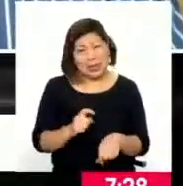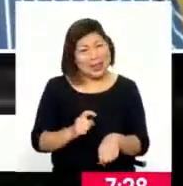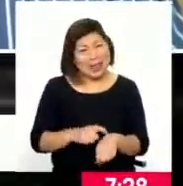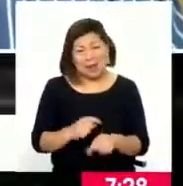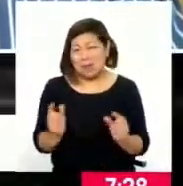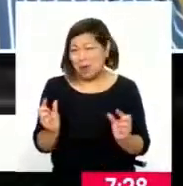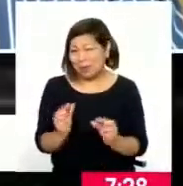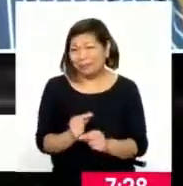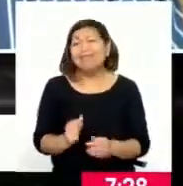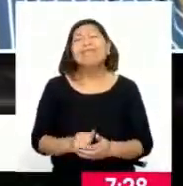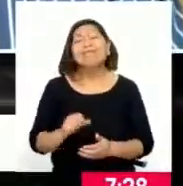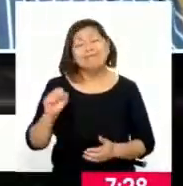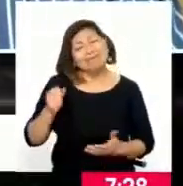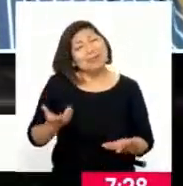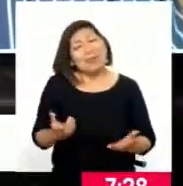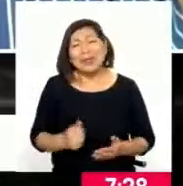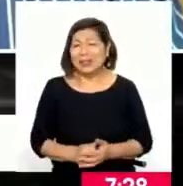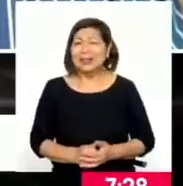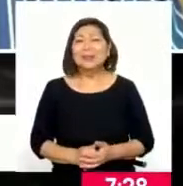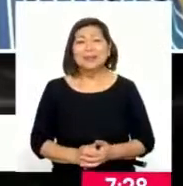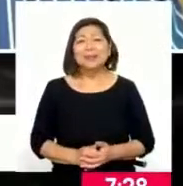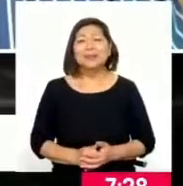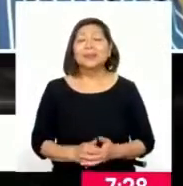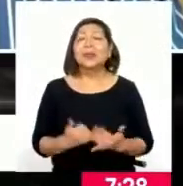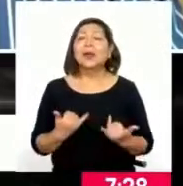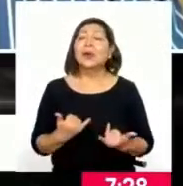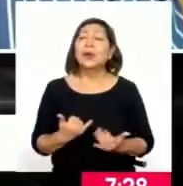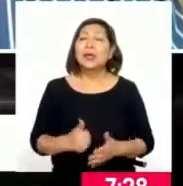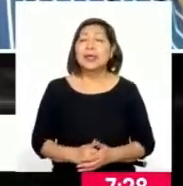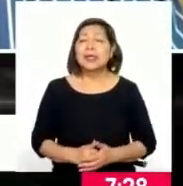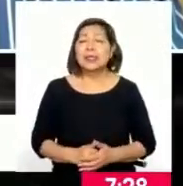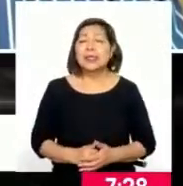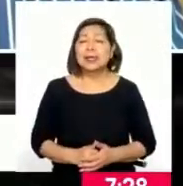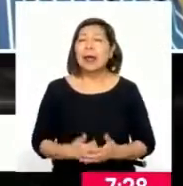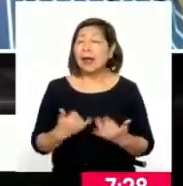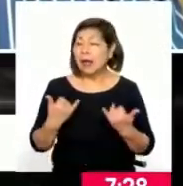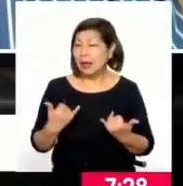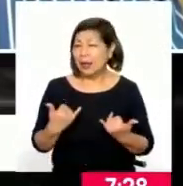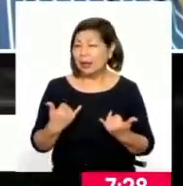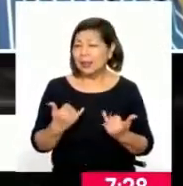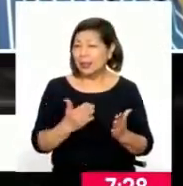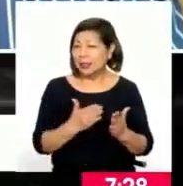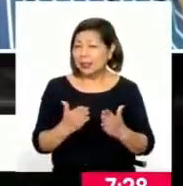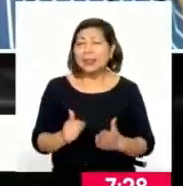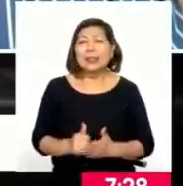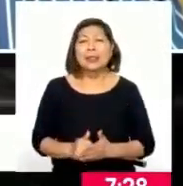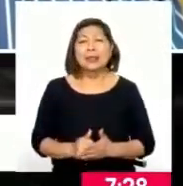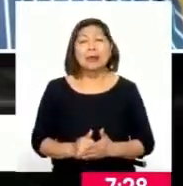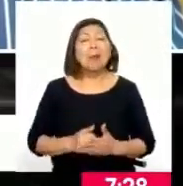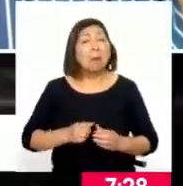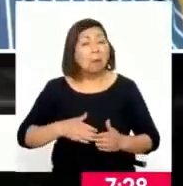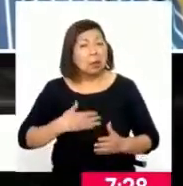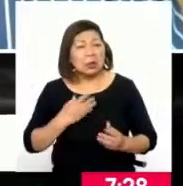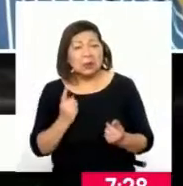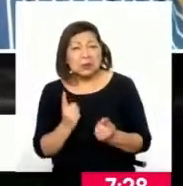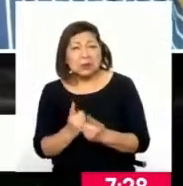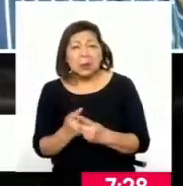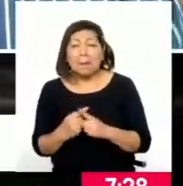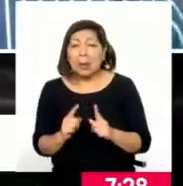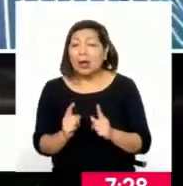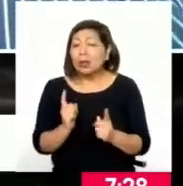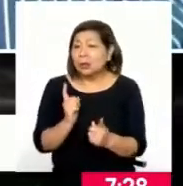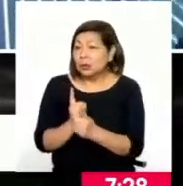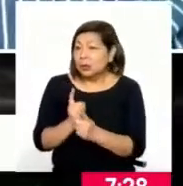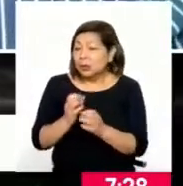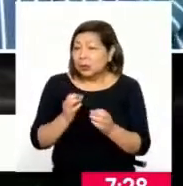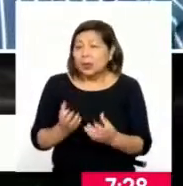Angulo. Exactamente. Uh-huh. Ahora, ministro Angulo, esto es por un lado, ¿no?, de la cual se puede encontrar un derrotero para encontrar